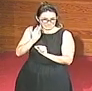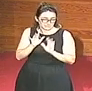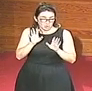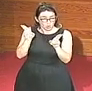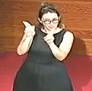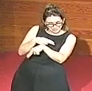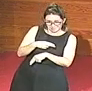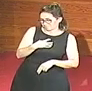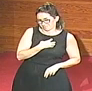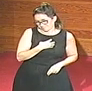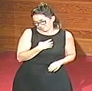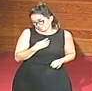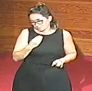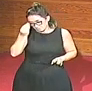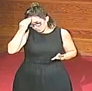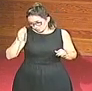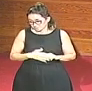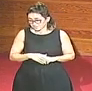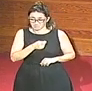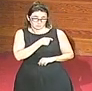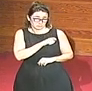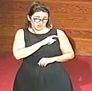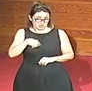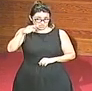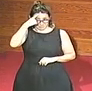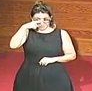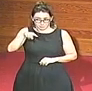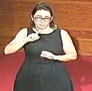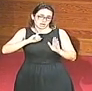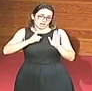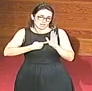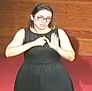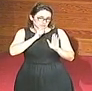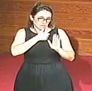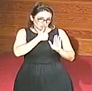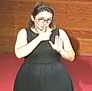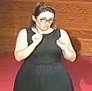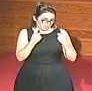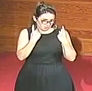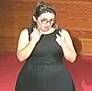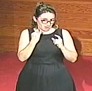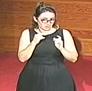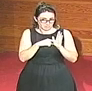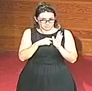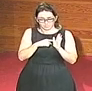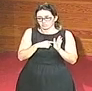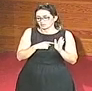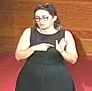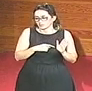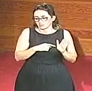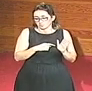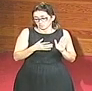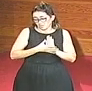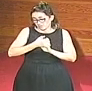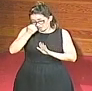¿no? Y en España, bueno, pues como sabéis, está la Ley de Secretos Oficiales. La Federación de Asociaciones de